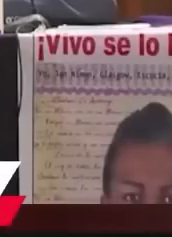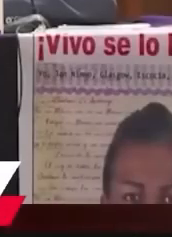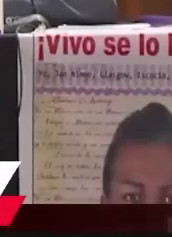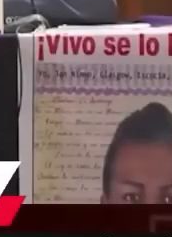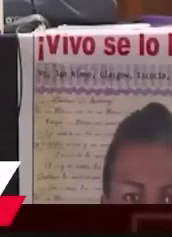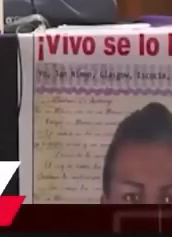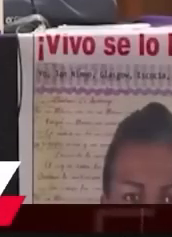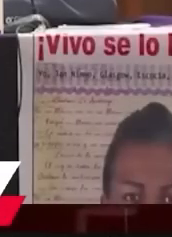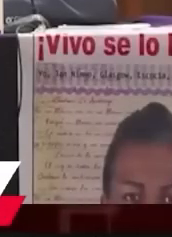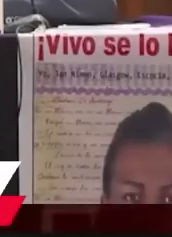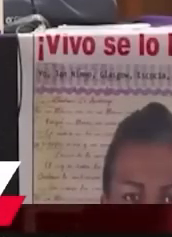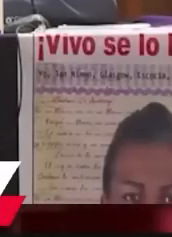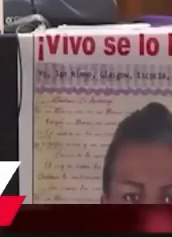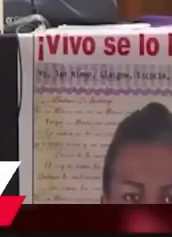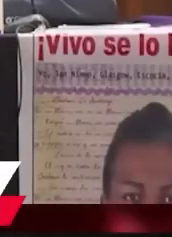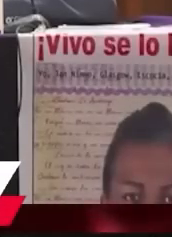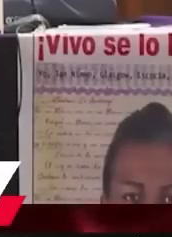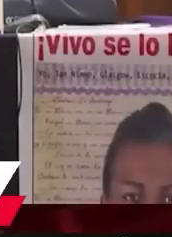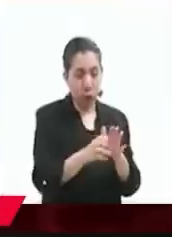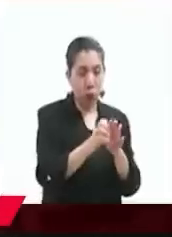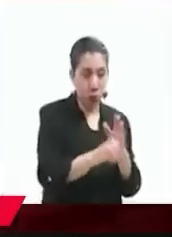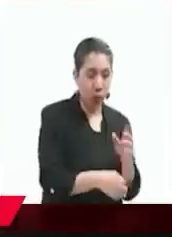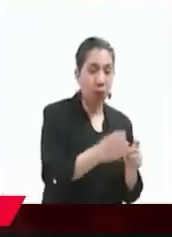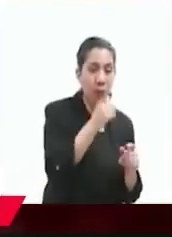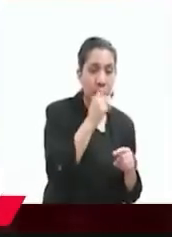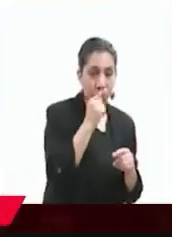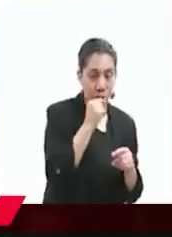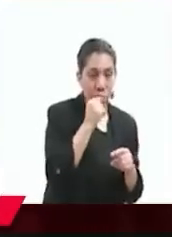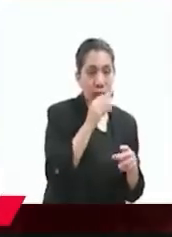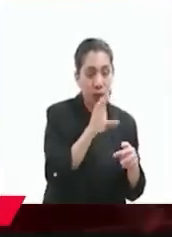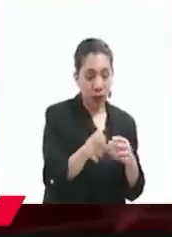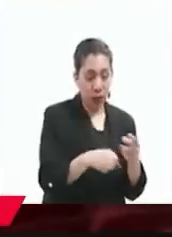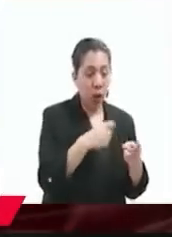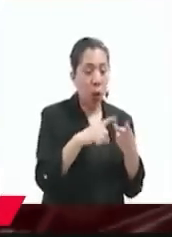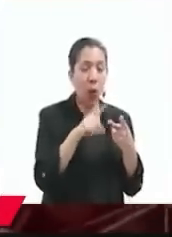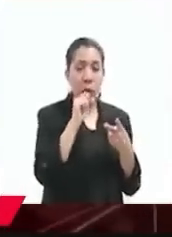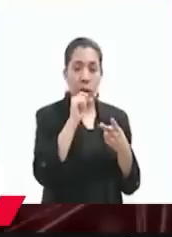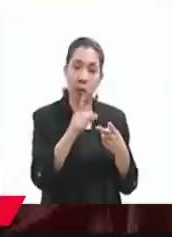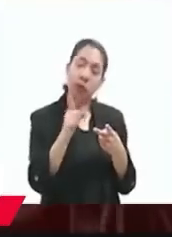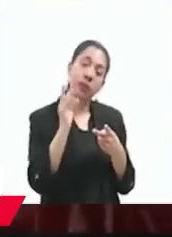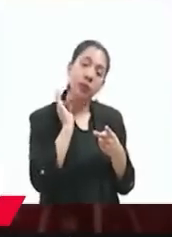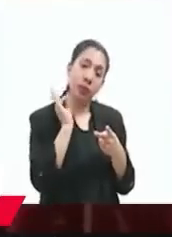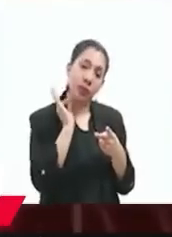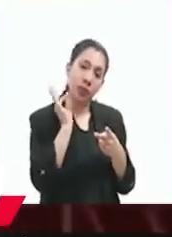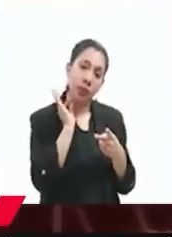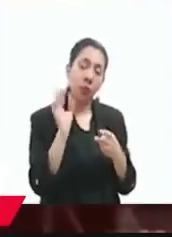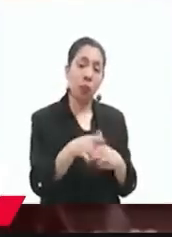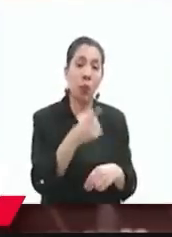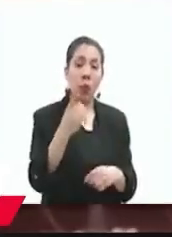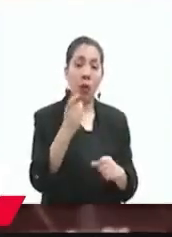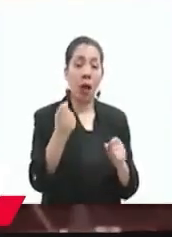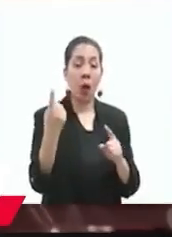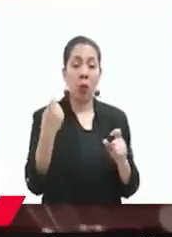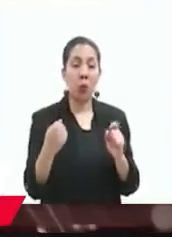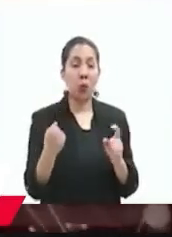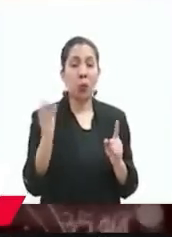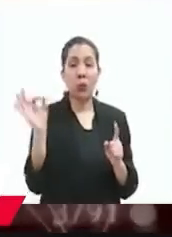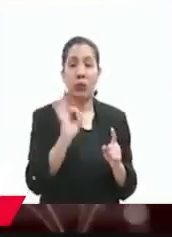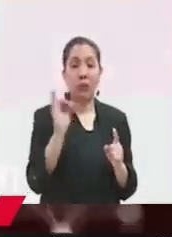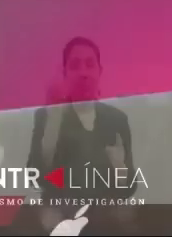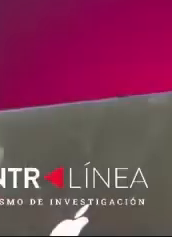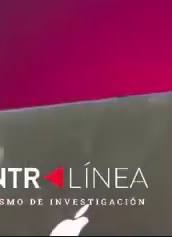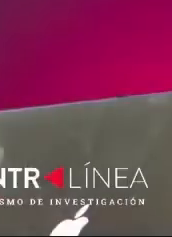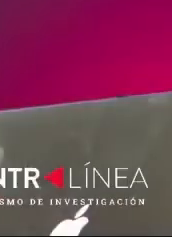ahí está el señalamiento del gi a las autoridades particularmente a la secretaría de la defensa nacional por supuesto también